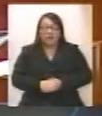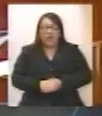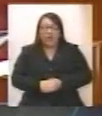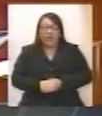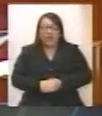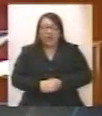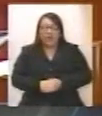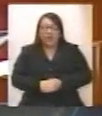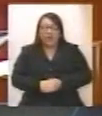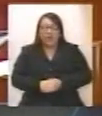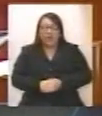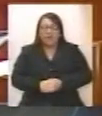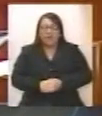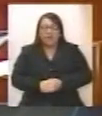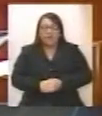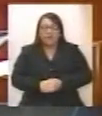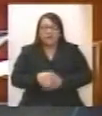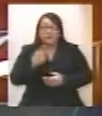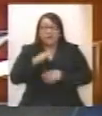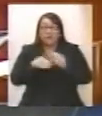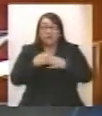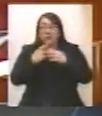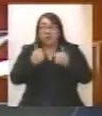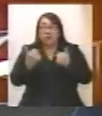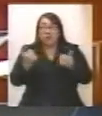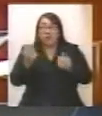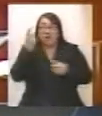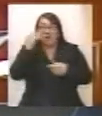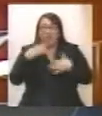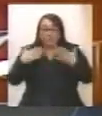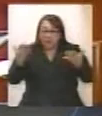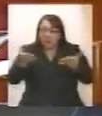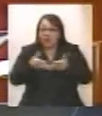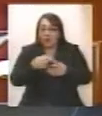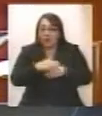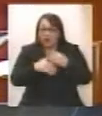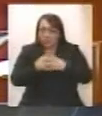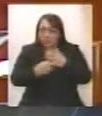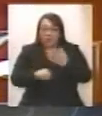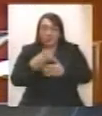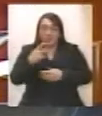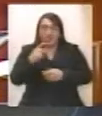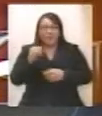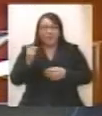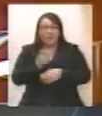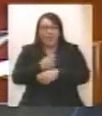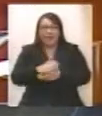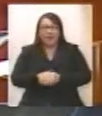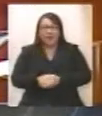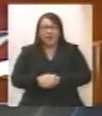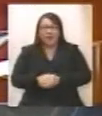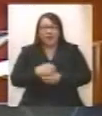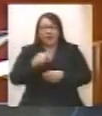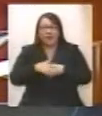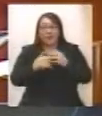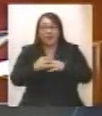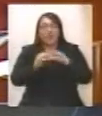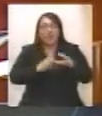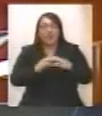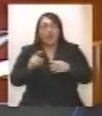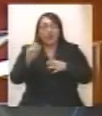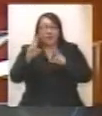surtir efecto, son las adecuadas para contribuir a una reactivación inminente en la